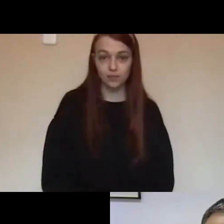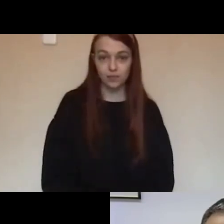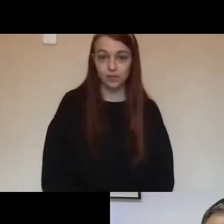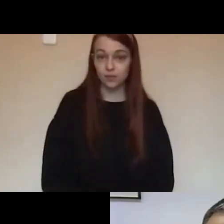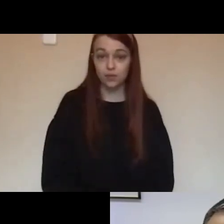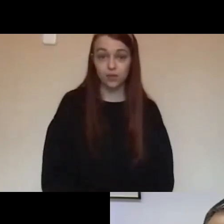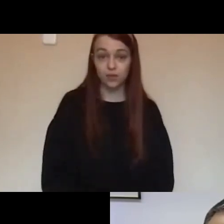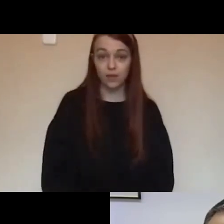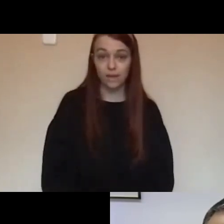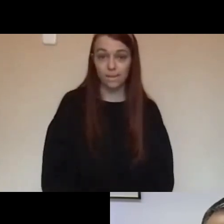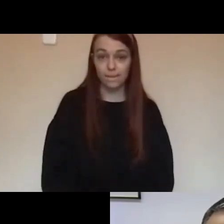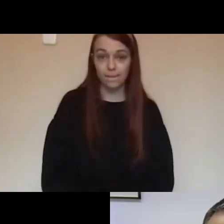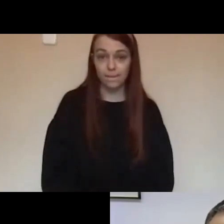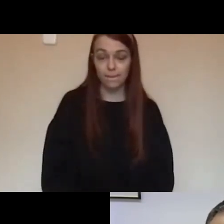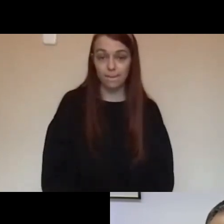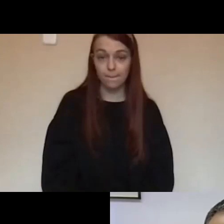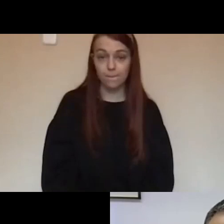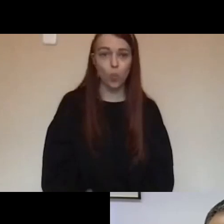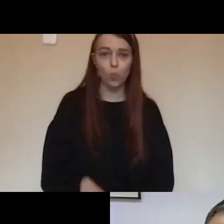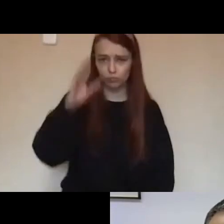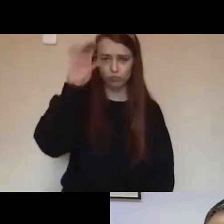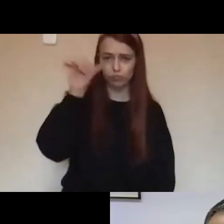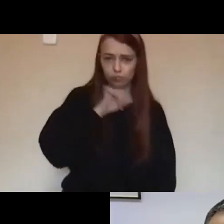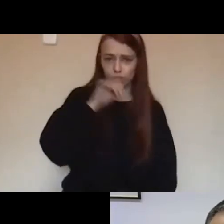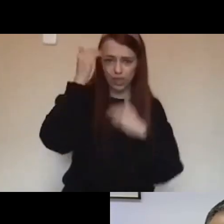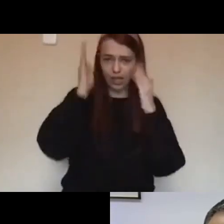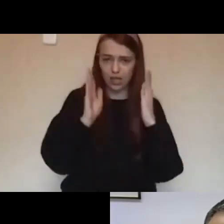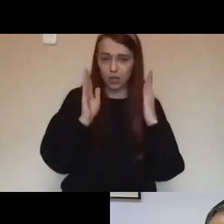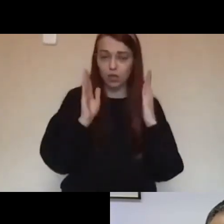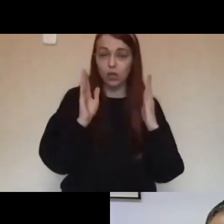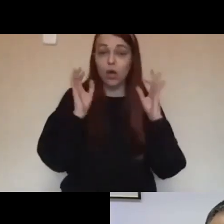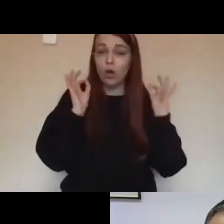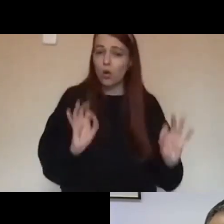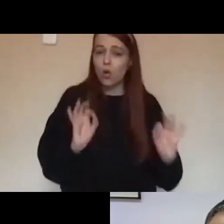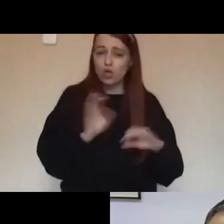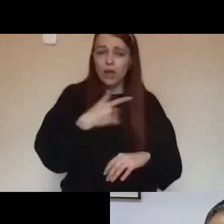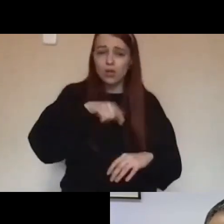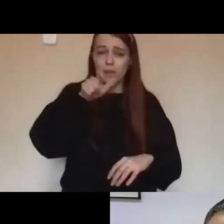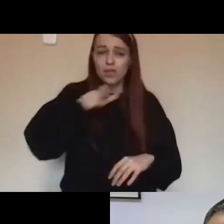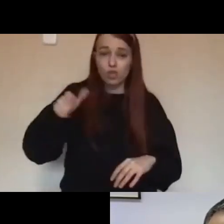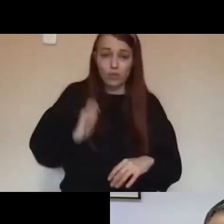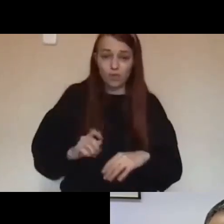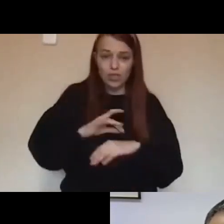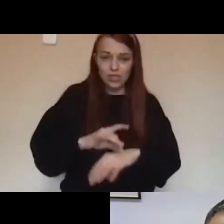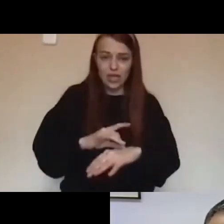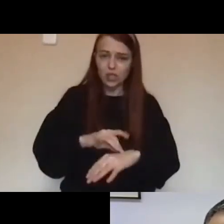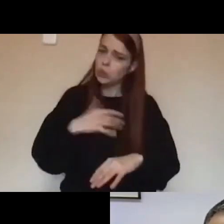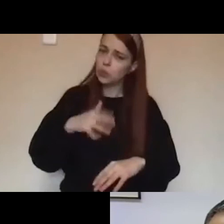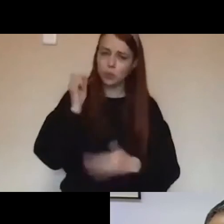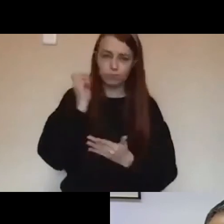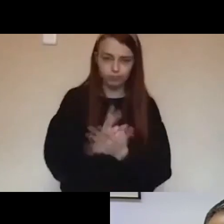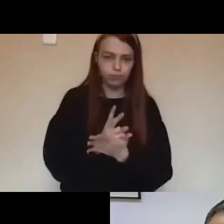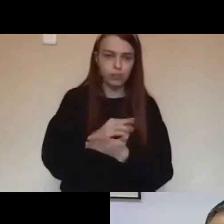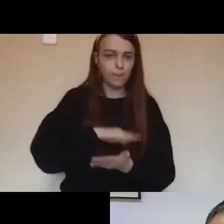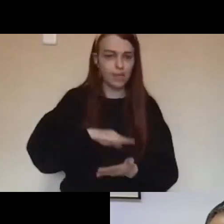Sí, no, estaba escuchando atentamente. Justamente para nuestros guías ha sido un gran desafío